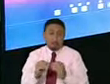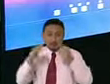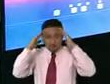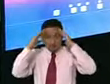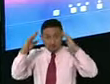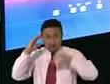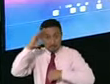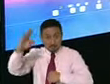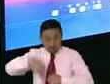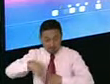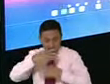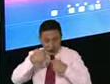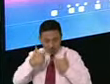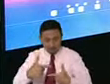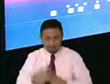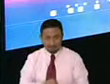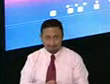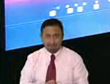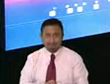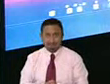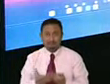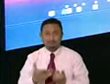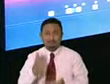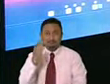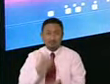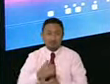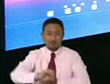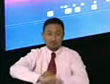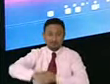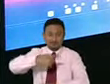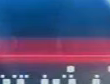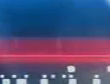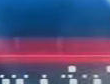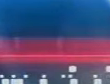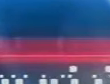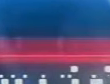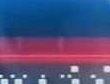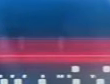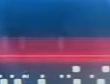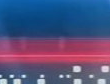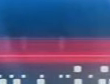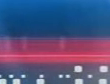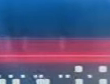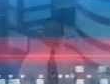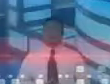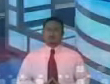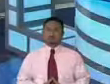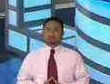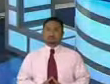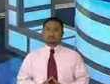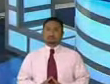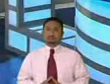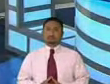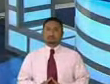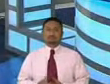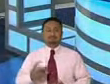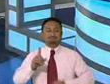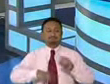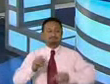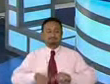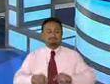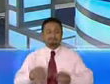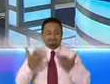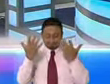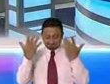en la terminal terrestre de Quitumbe. Nos vamos a una pausa publicitaria, ya retornamos. Amigos televidentes,